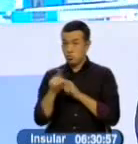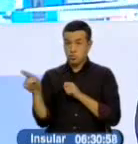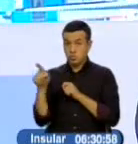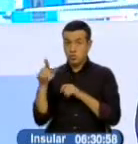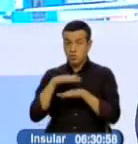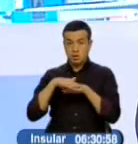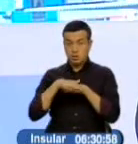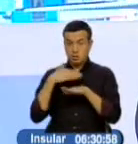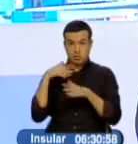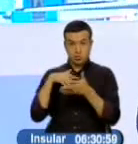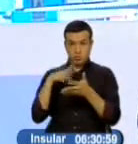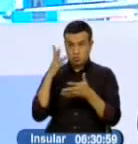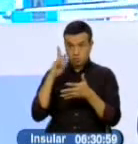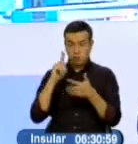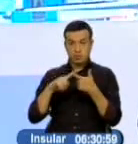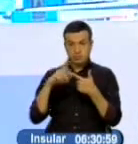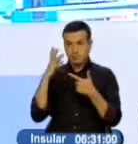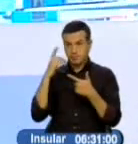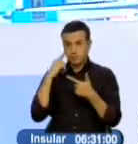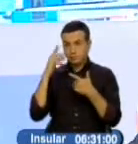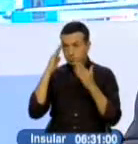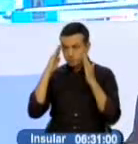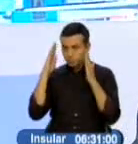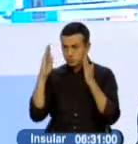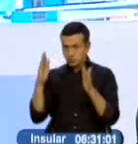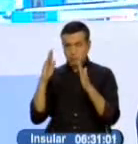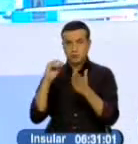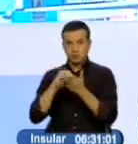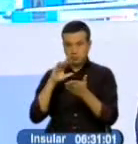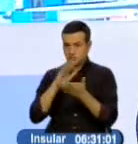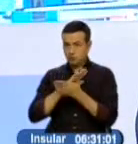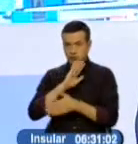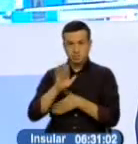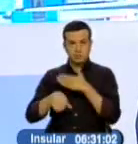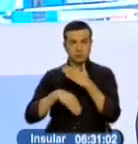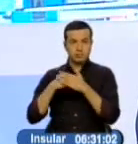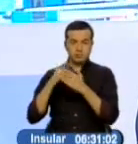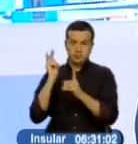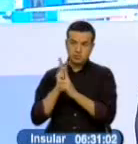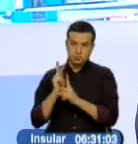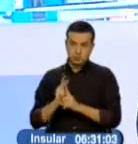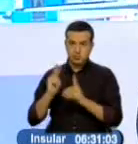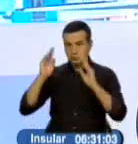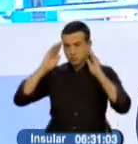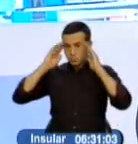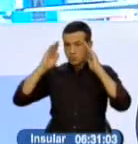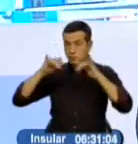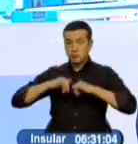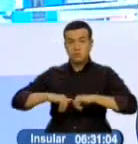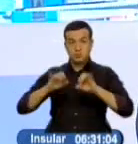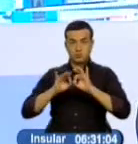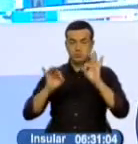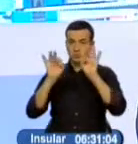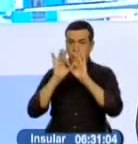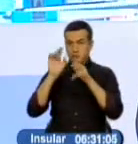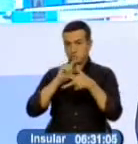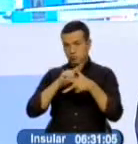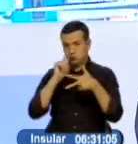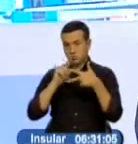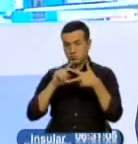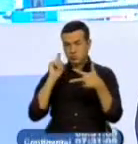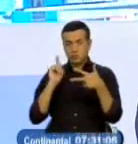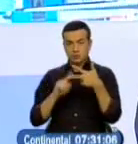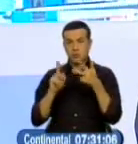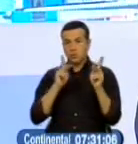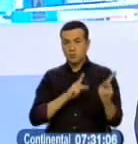el bachillerato. Entonces vamos a implementar todos aquellos aspectos que tienen relación con ello. Y